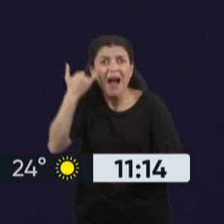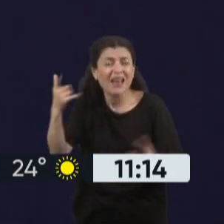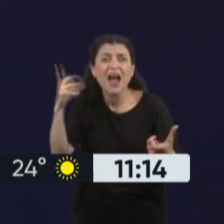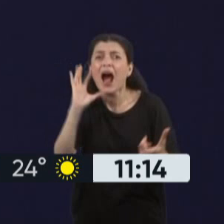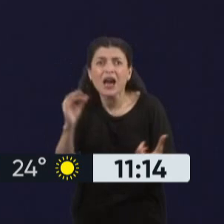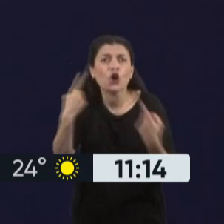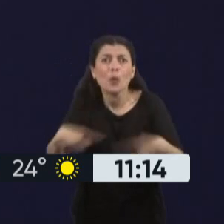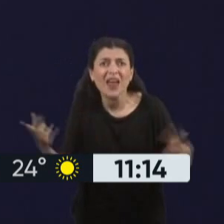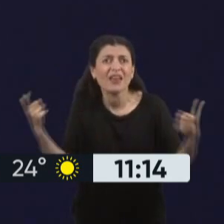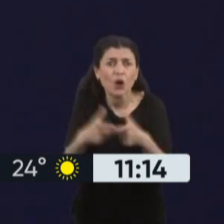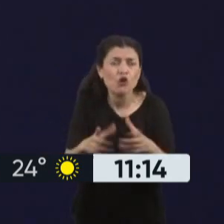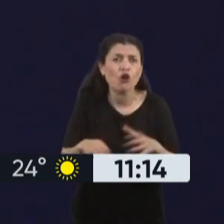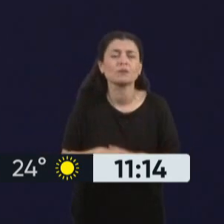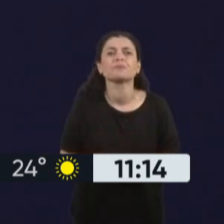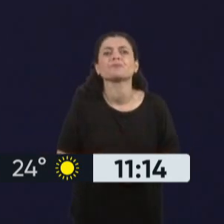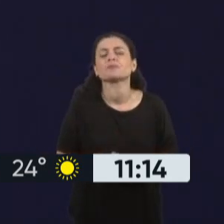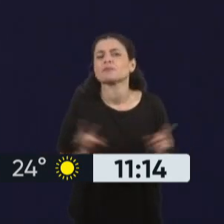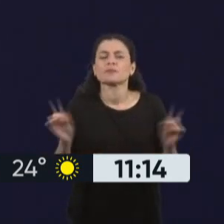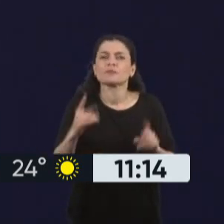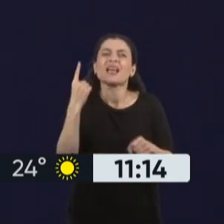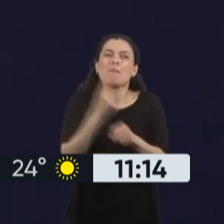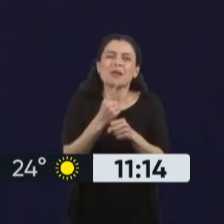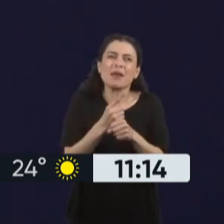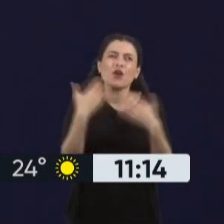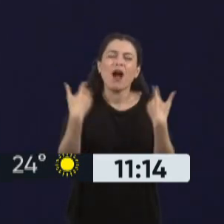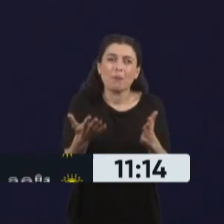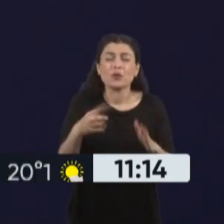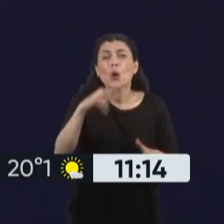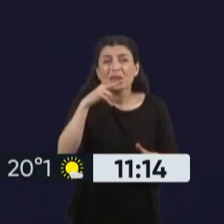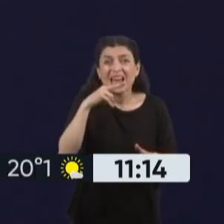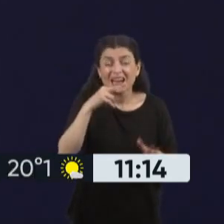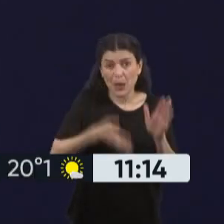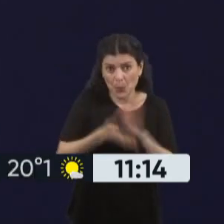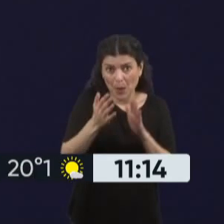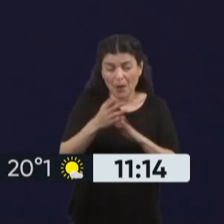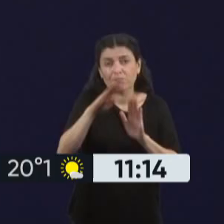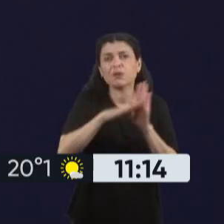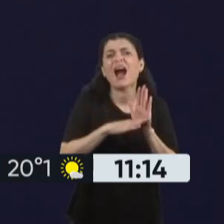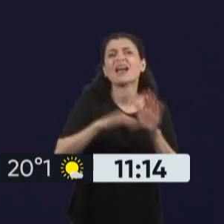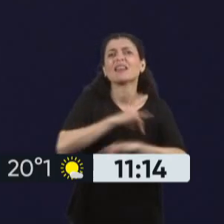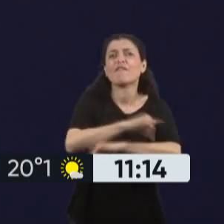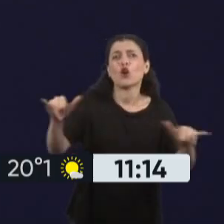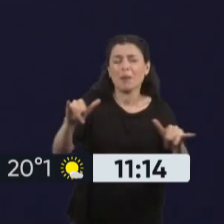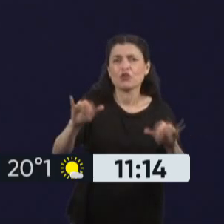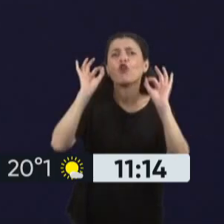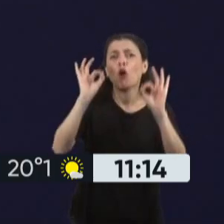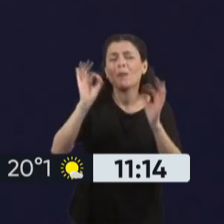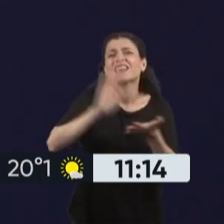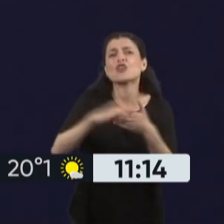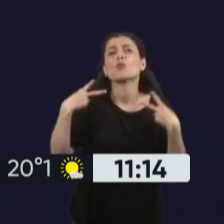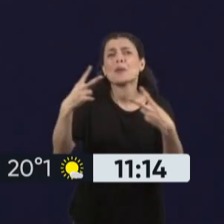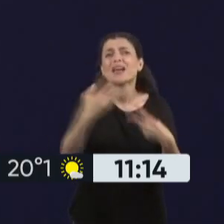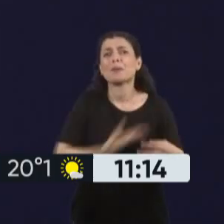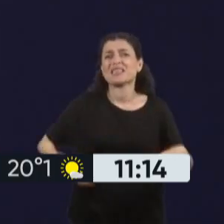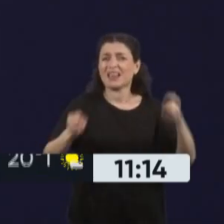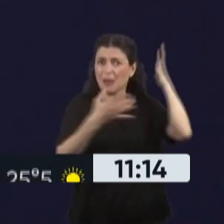por nada. Bueno, primero aprovecho, el viernes vamos a dar la agenda del presidente aquí en la conferencia, como habitualmente previo al viaje, con